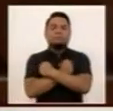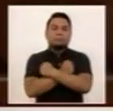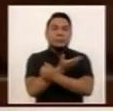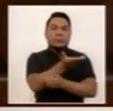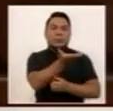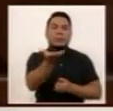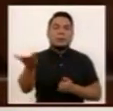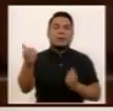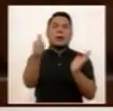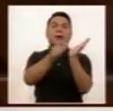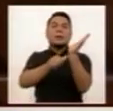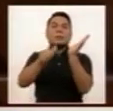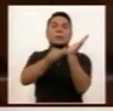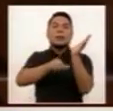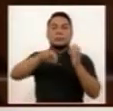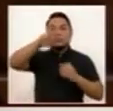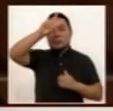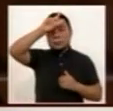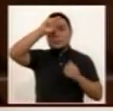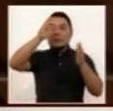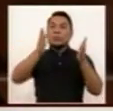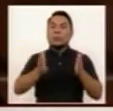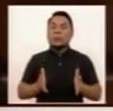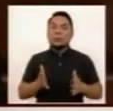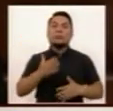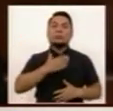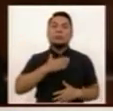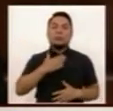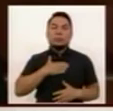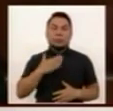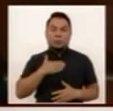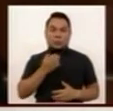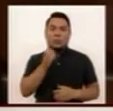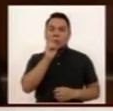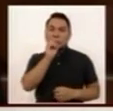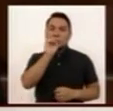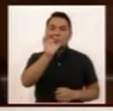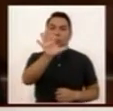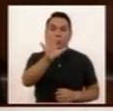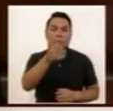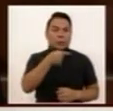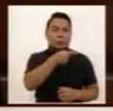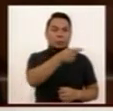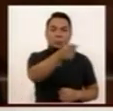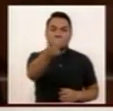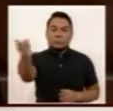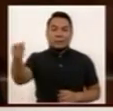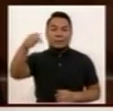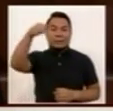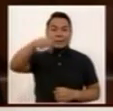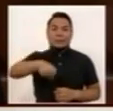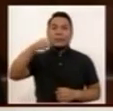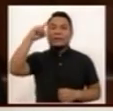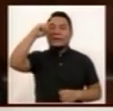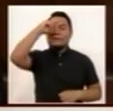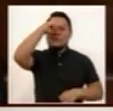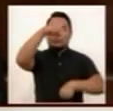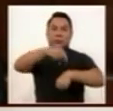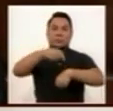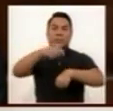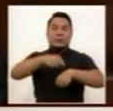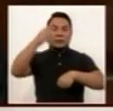Hermanos peruanos, me dirijo a ustedes en este difícil momento que atraviesa el